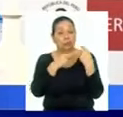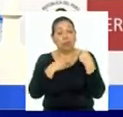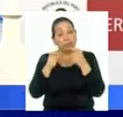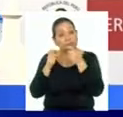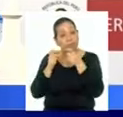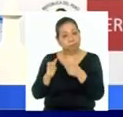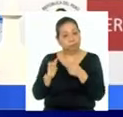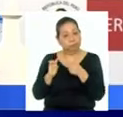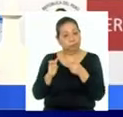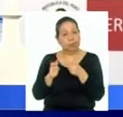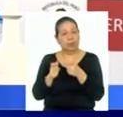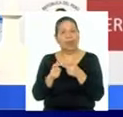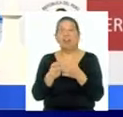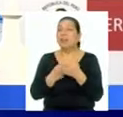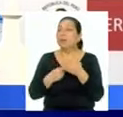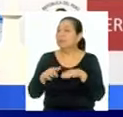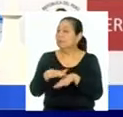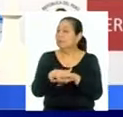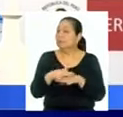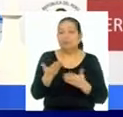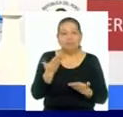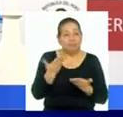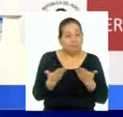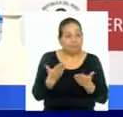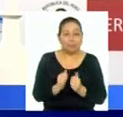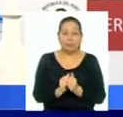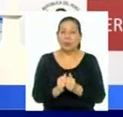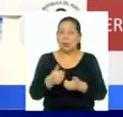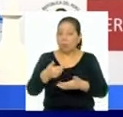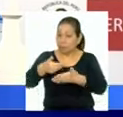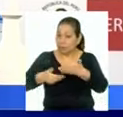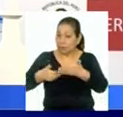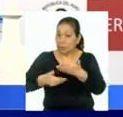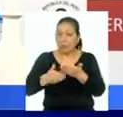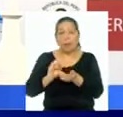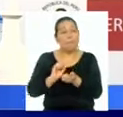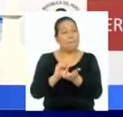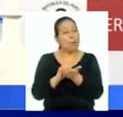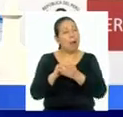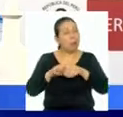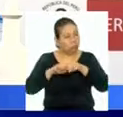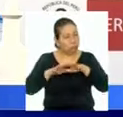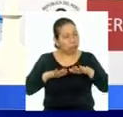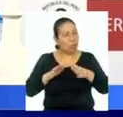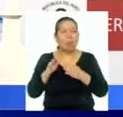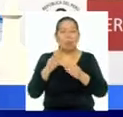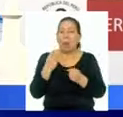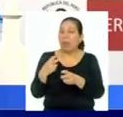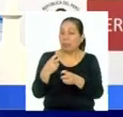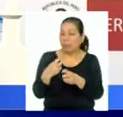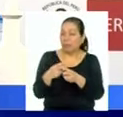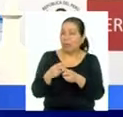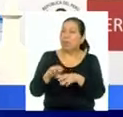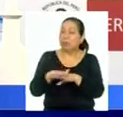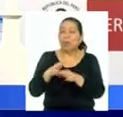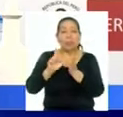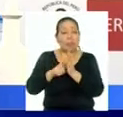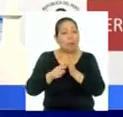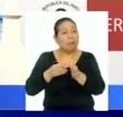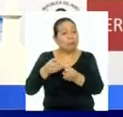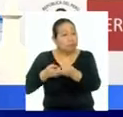supervisión, que se trata, digamos, de documentos de transferencia mucho más extensos y más complejos, que en su momento se